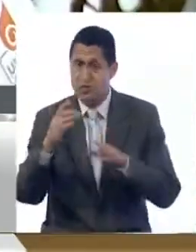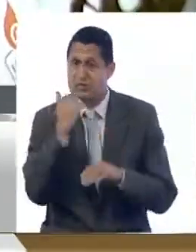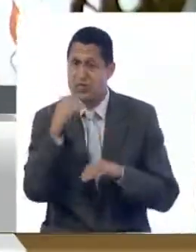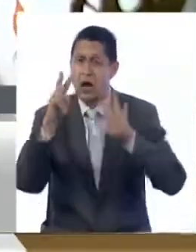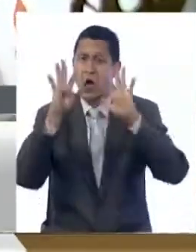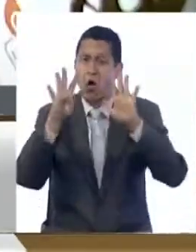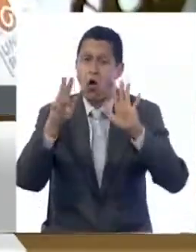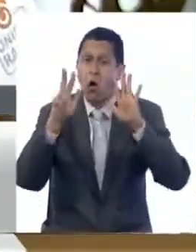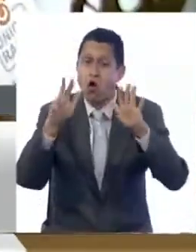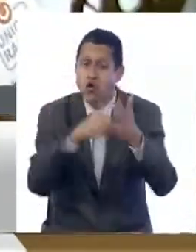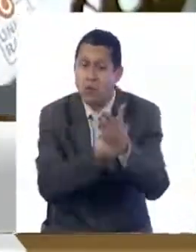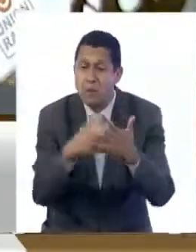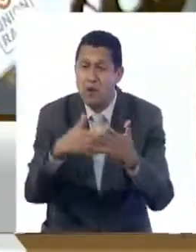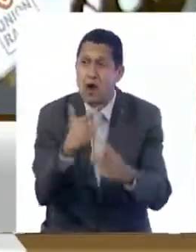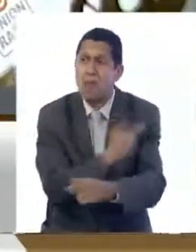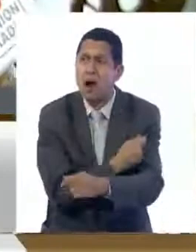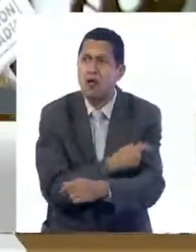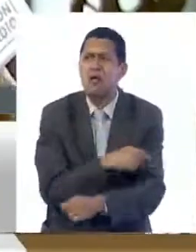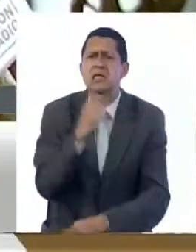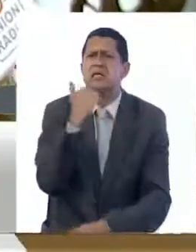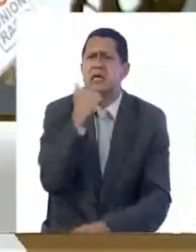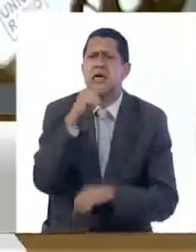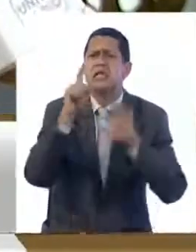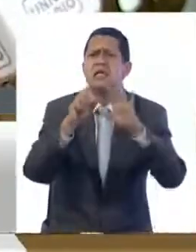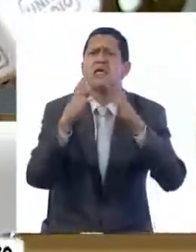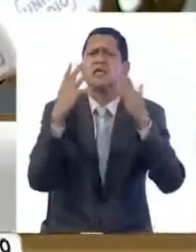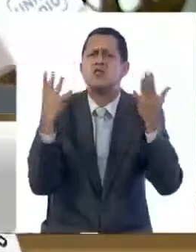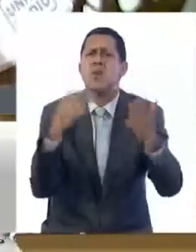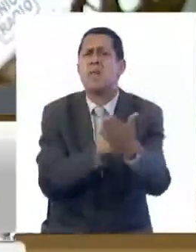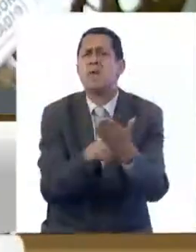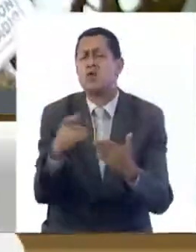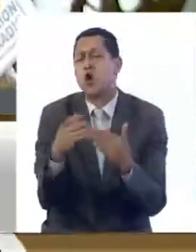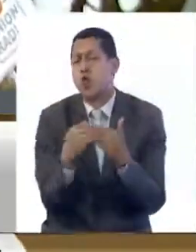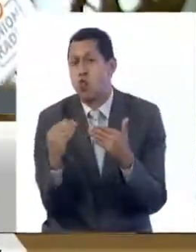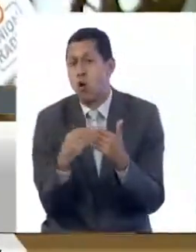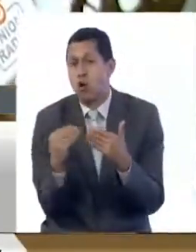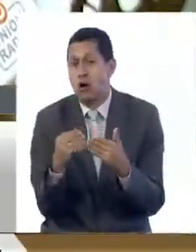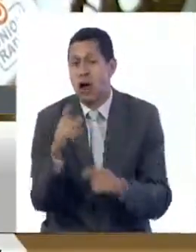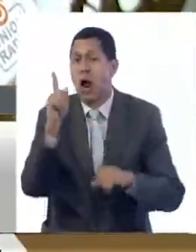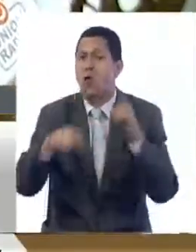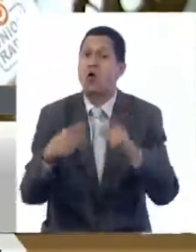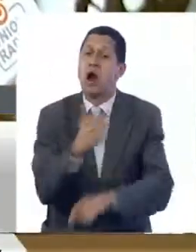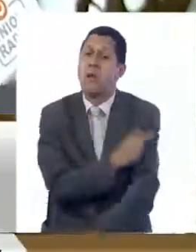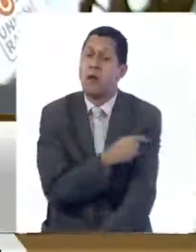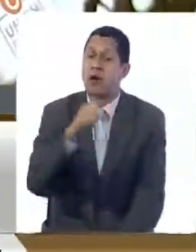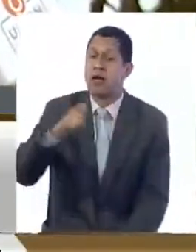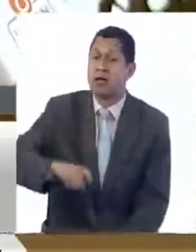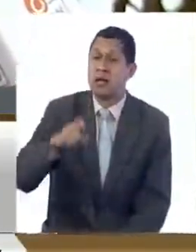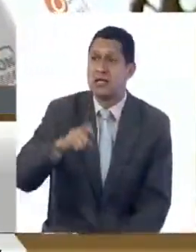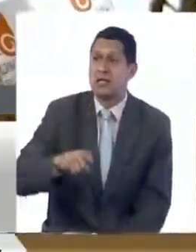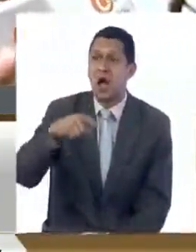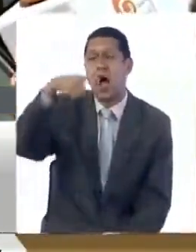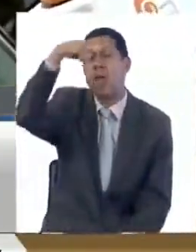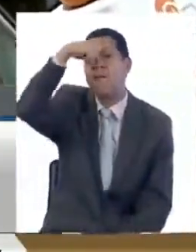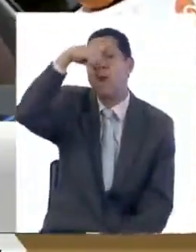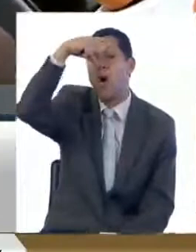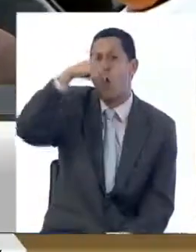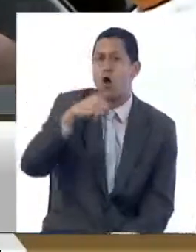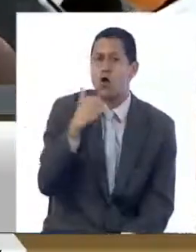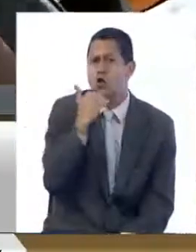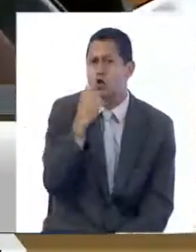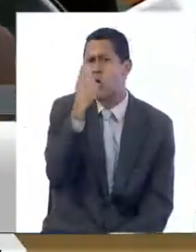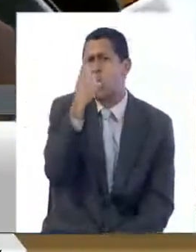de vacunas a un costo máximo de 19 millones de dólares. En el caso de las vacunas requeridas para la atención de la polio, no superan